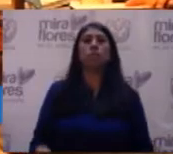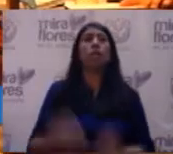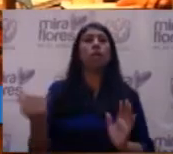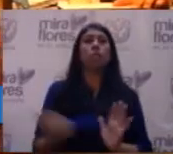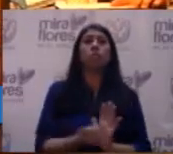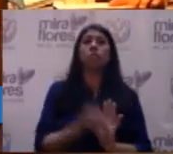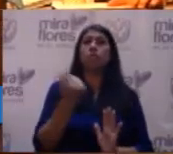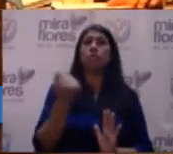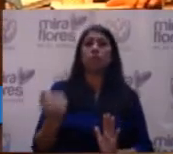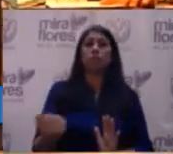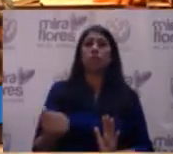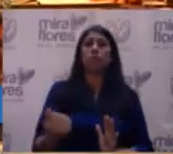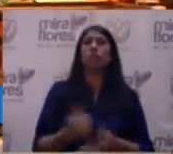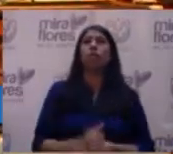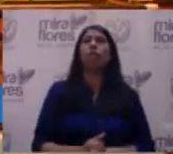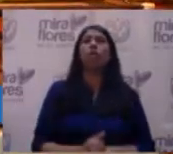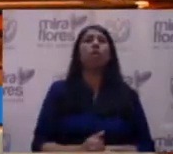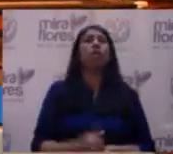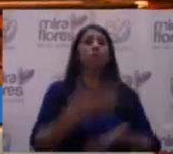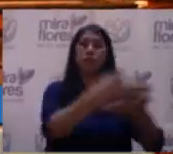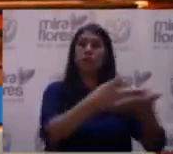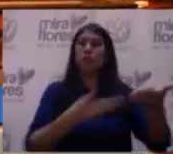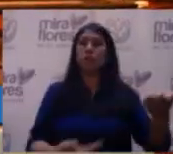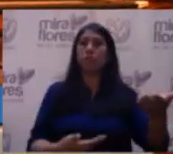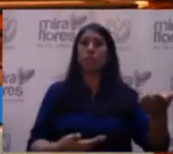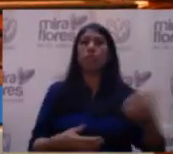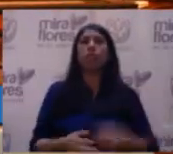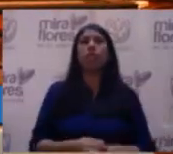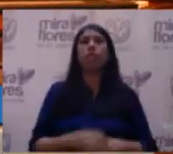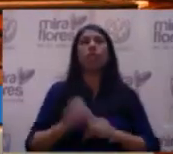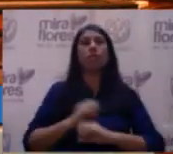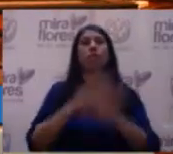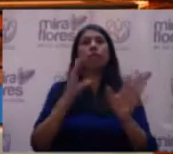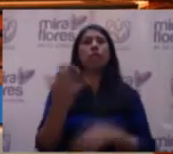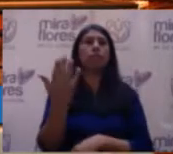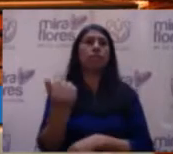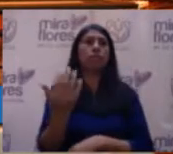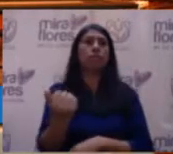Aprobación del acta de la sesión ordinaria de consejo de fecha 15.